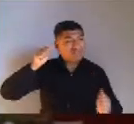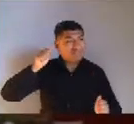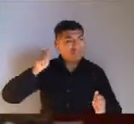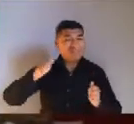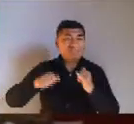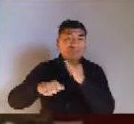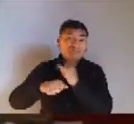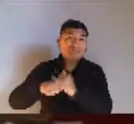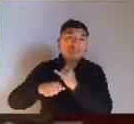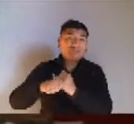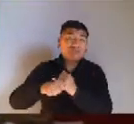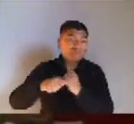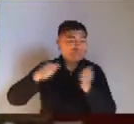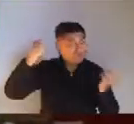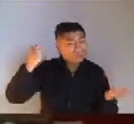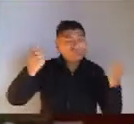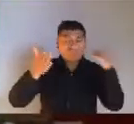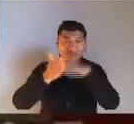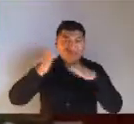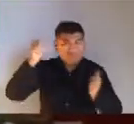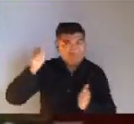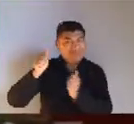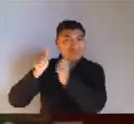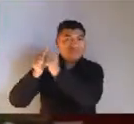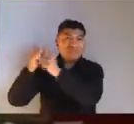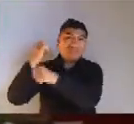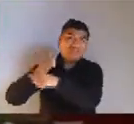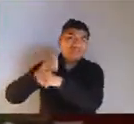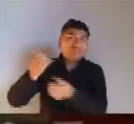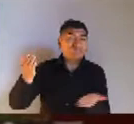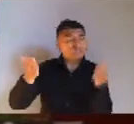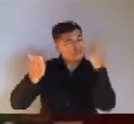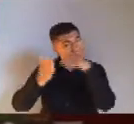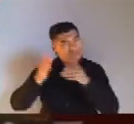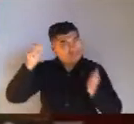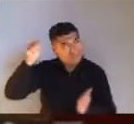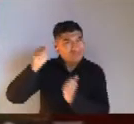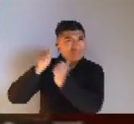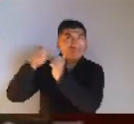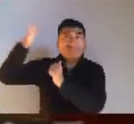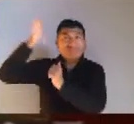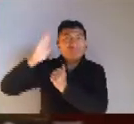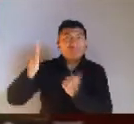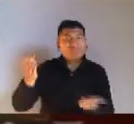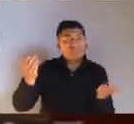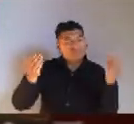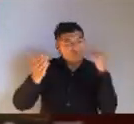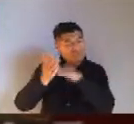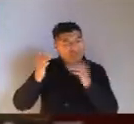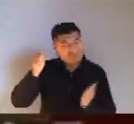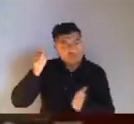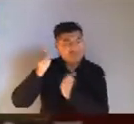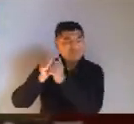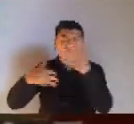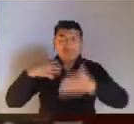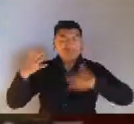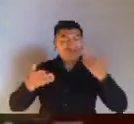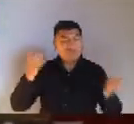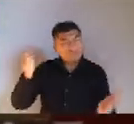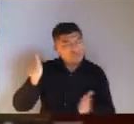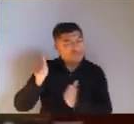iglesia, vuelvan a la iglesia, vuelvan a Dios, vuelvan a la felicidad, vuelvan a la